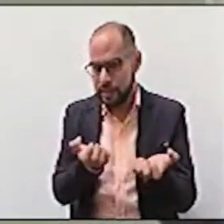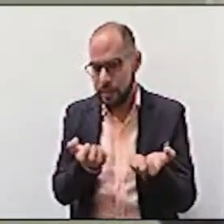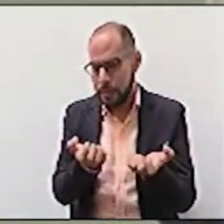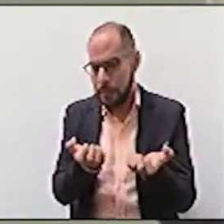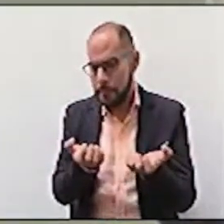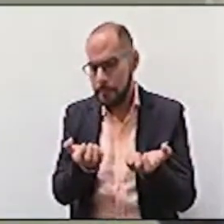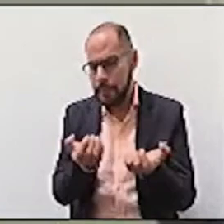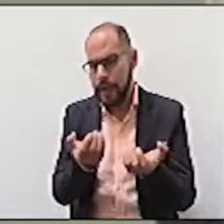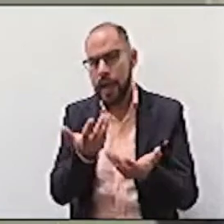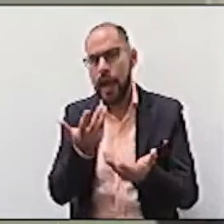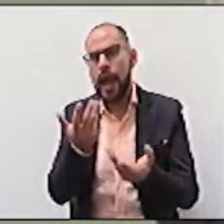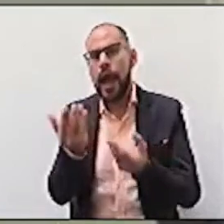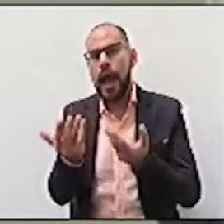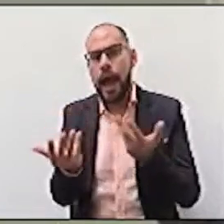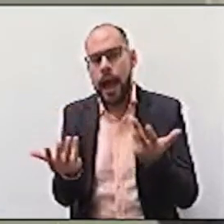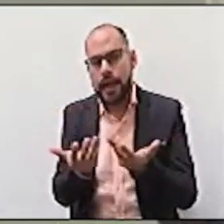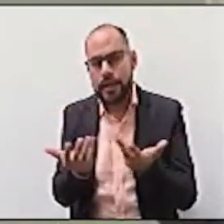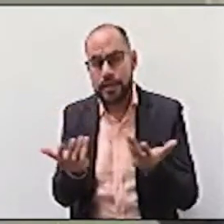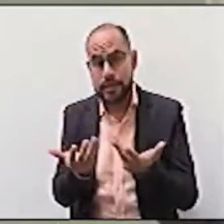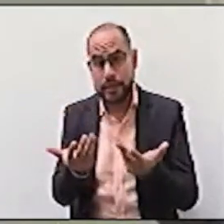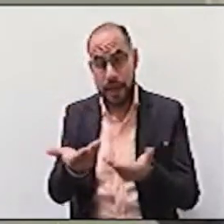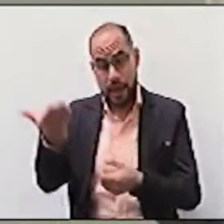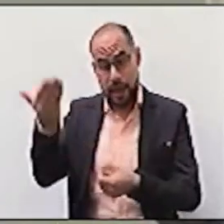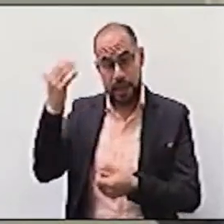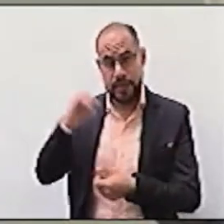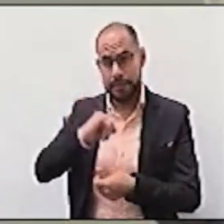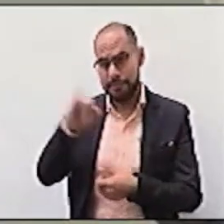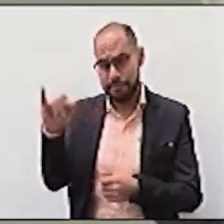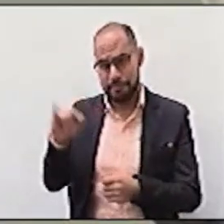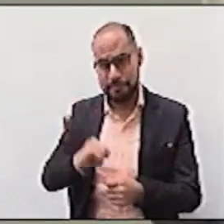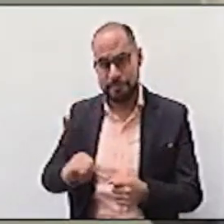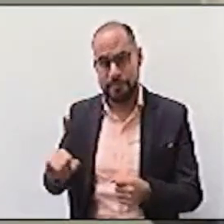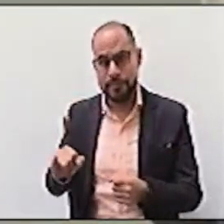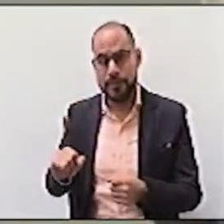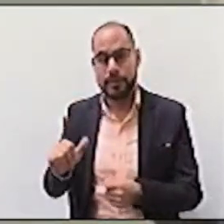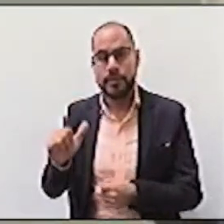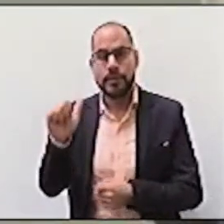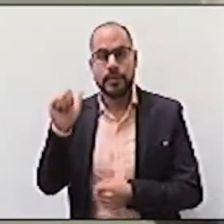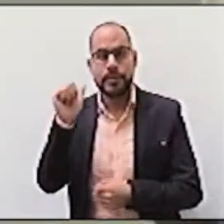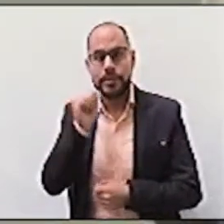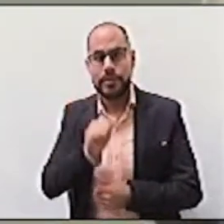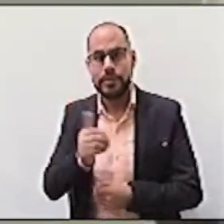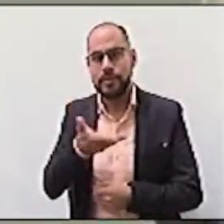había dado antes. La costumbre